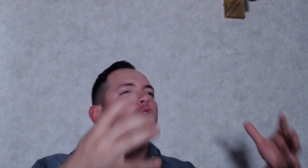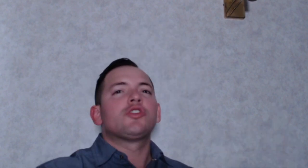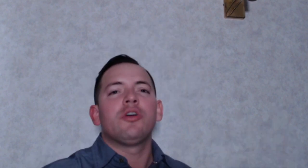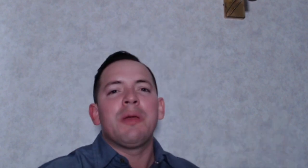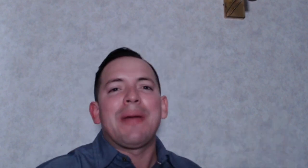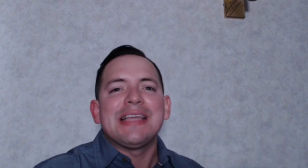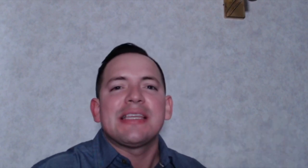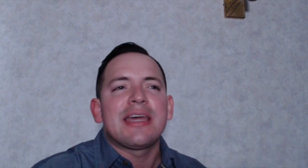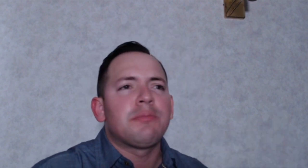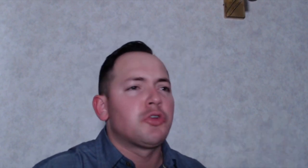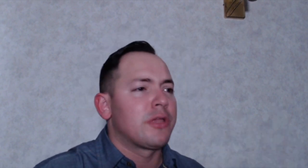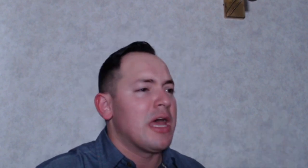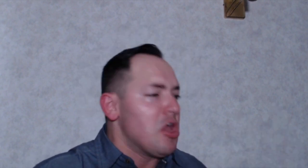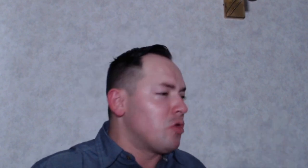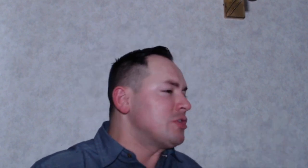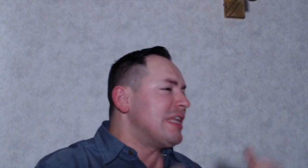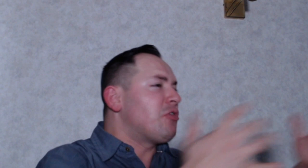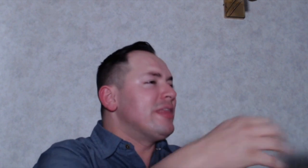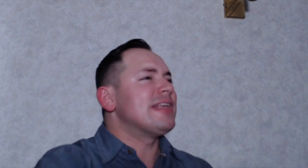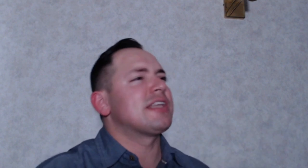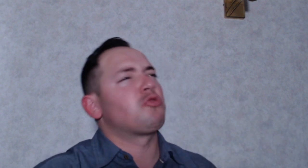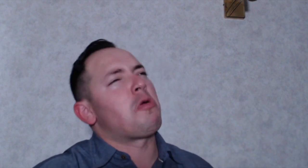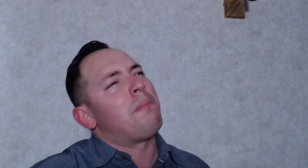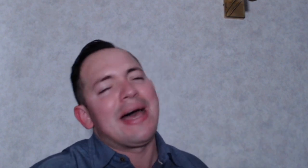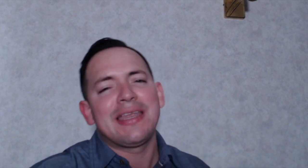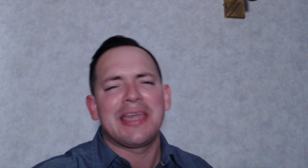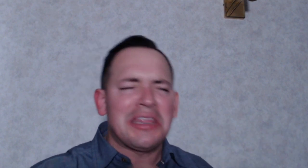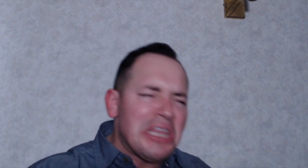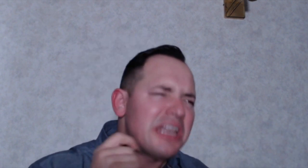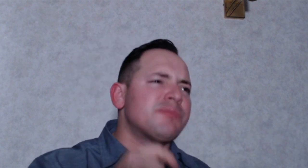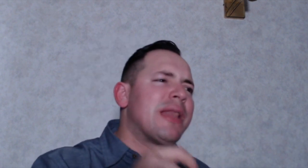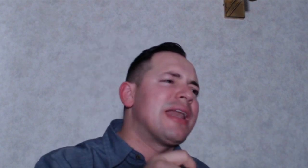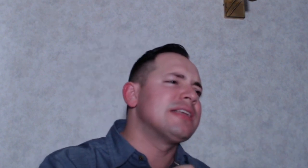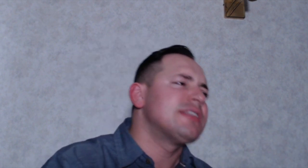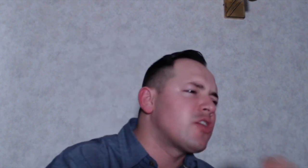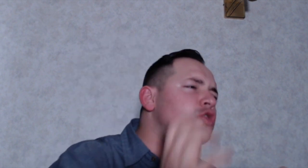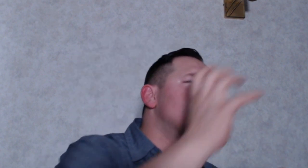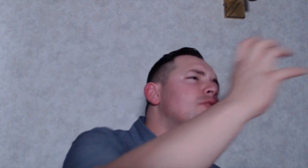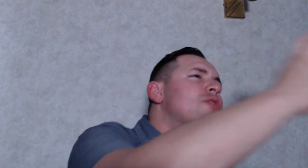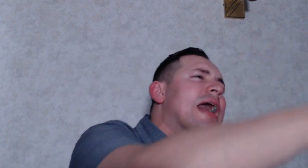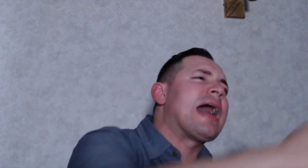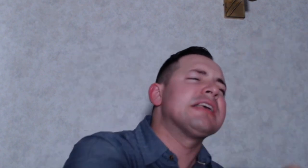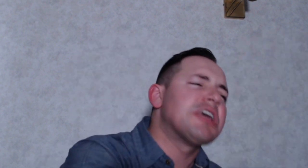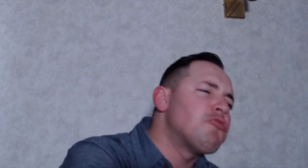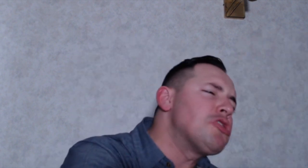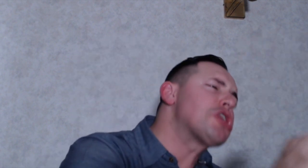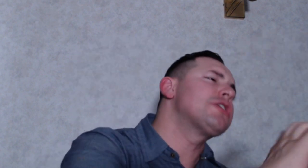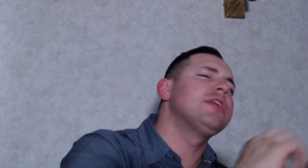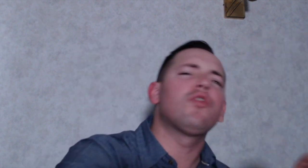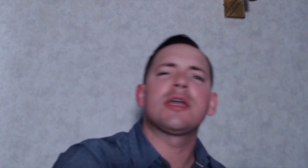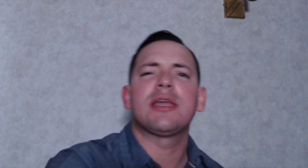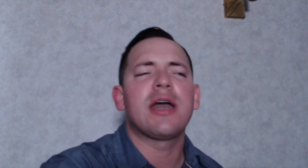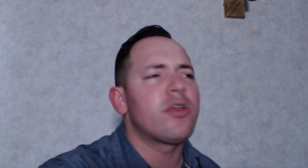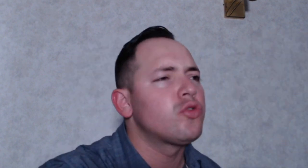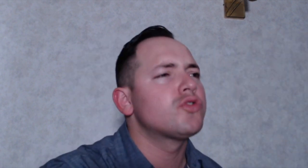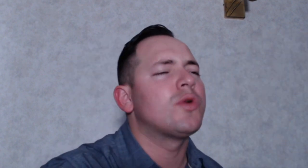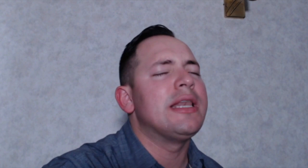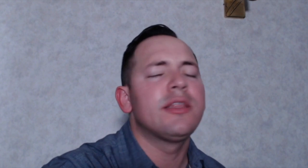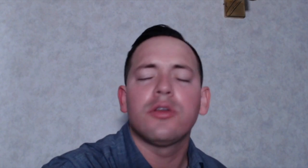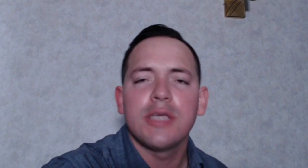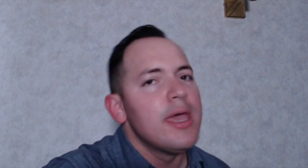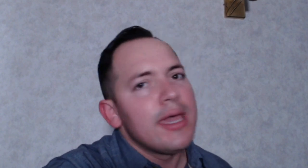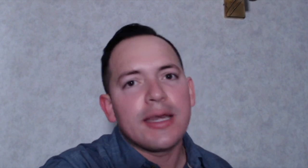Esta resolución me parece tan absurda como si le cuentas a tu compadre que tienes planes de construir una casa en un terrenito que te dejaron